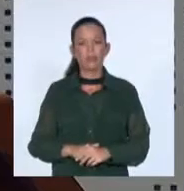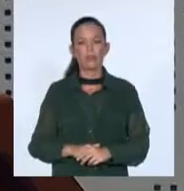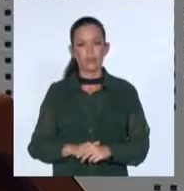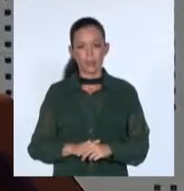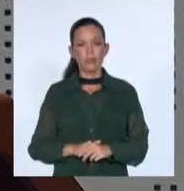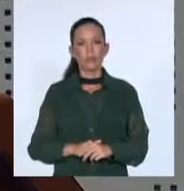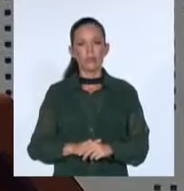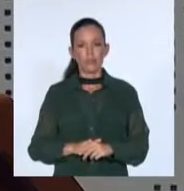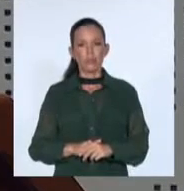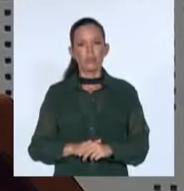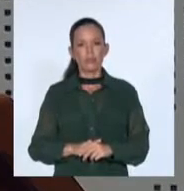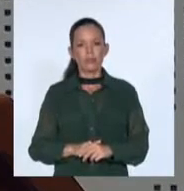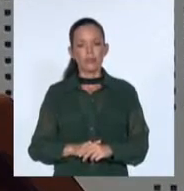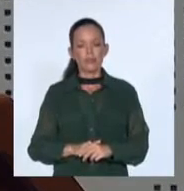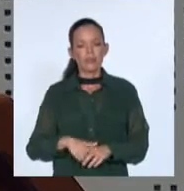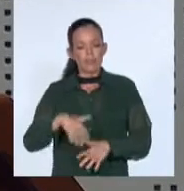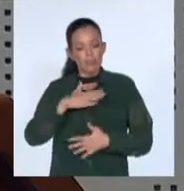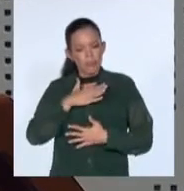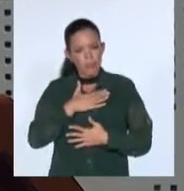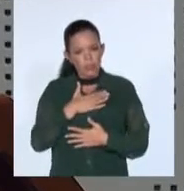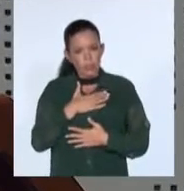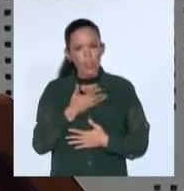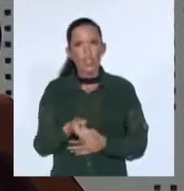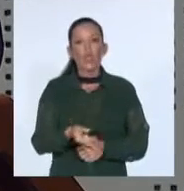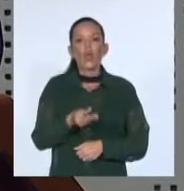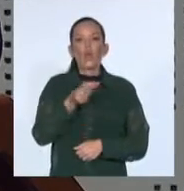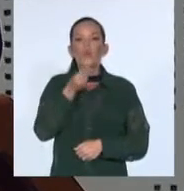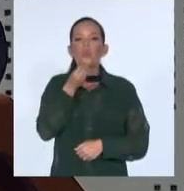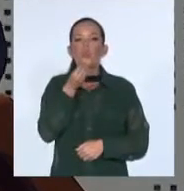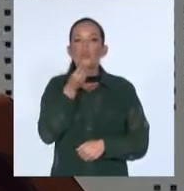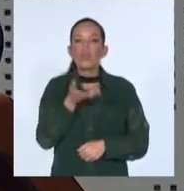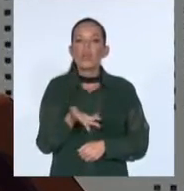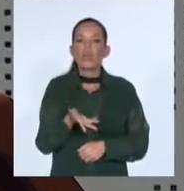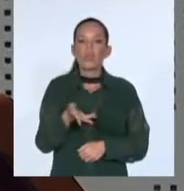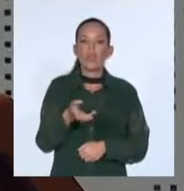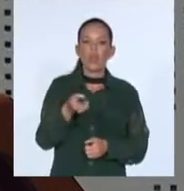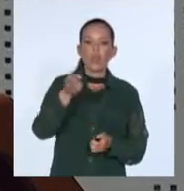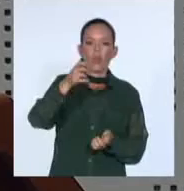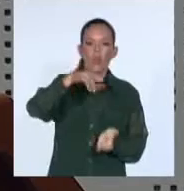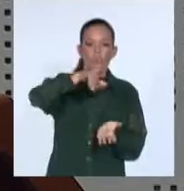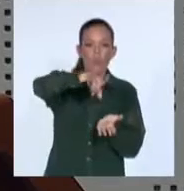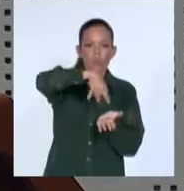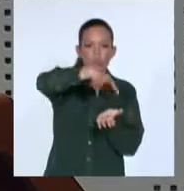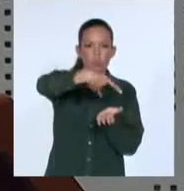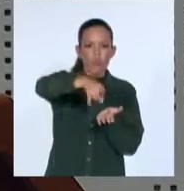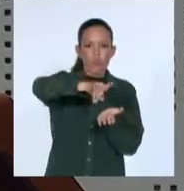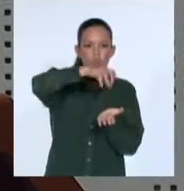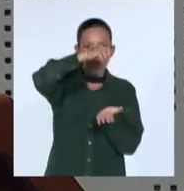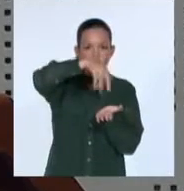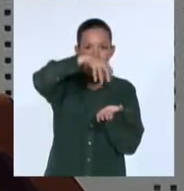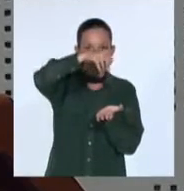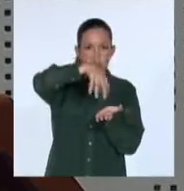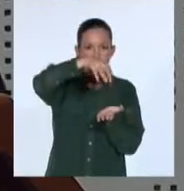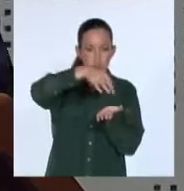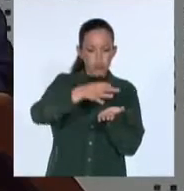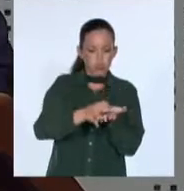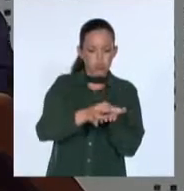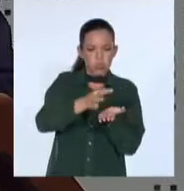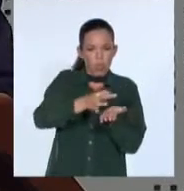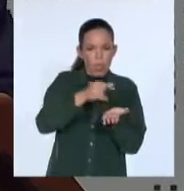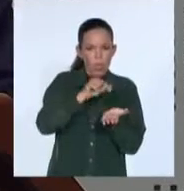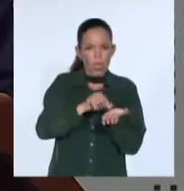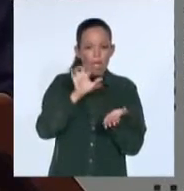que ha podido desarrollar una semilla de trigo transgénica para que el trigo crezca en lugares donde el agua